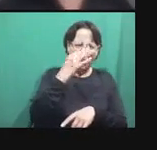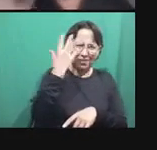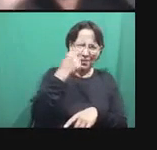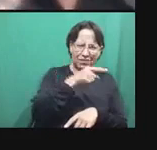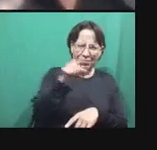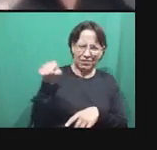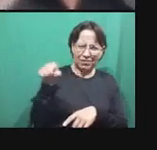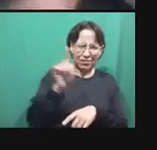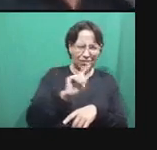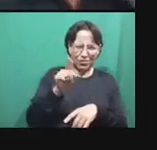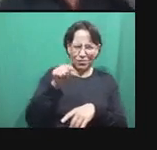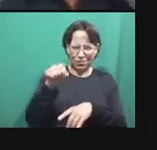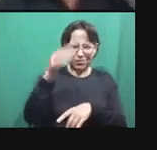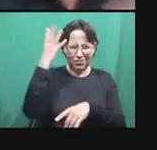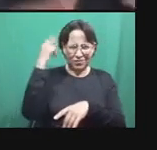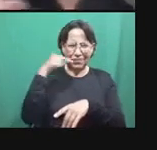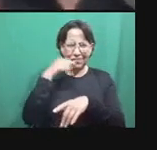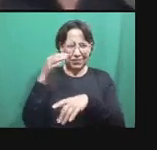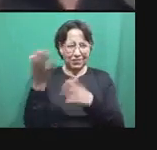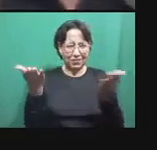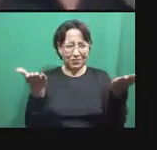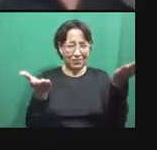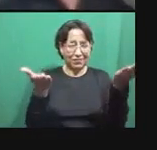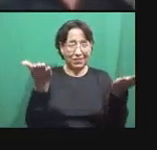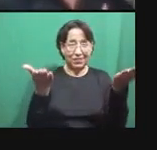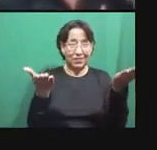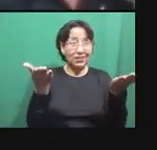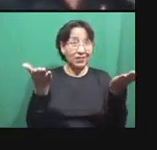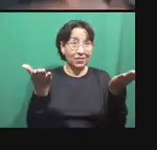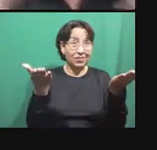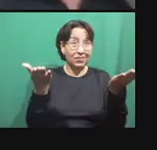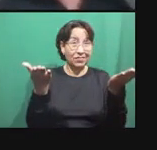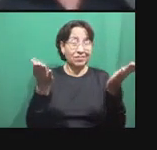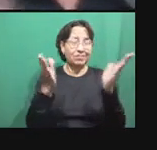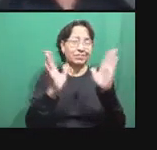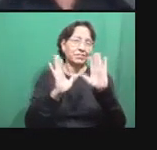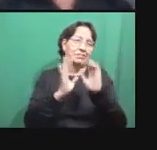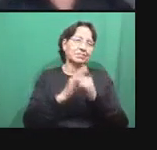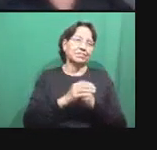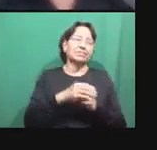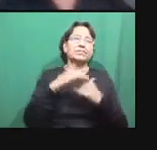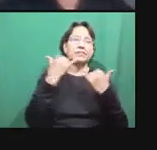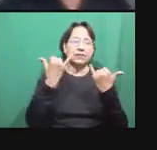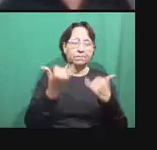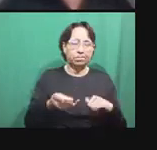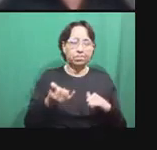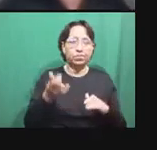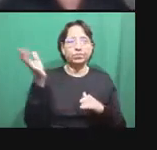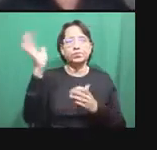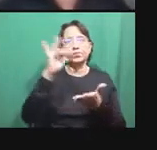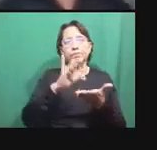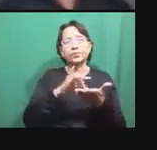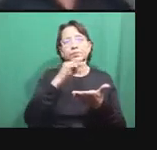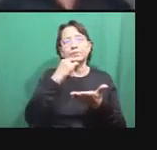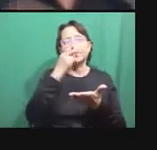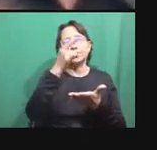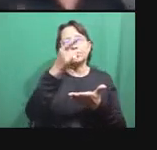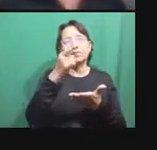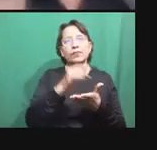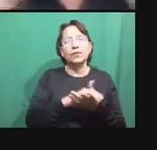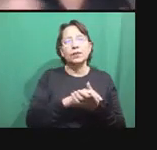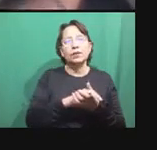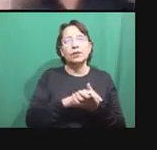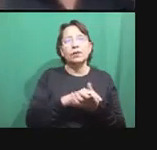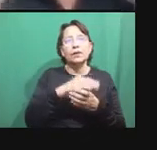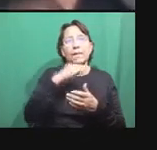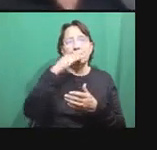mismo sucede cuando en todo ese ejercicio occidentalista, pues, viene la famosa visita de Le Corbusier a Bogotá y a Medellín, y empiezan